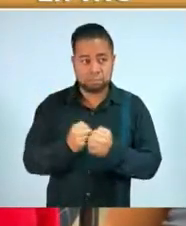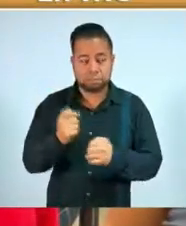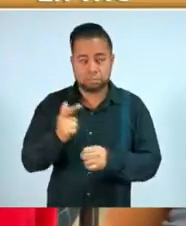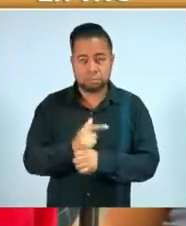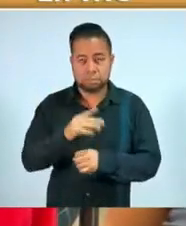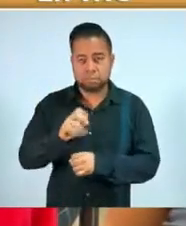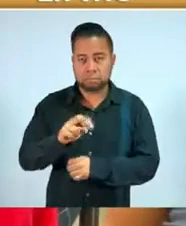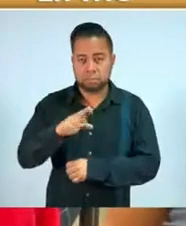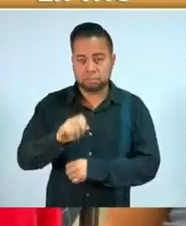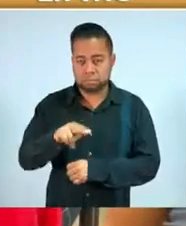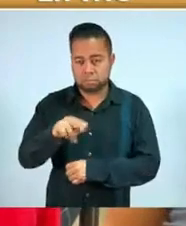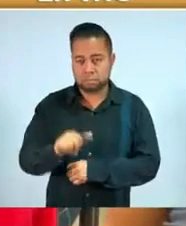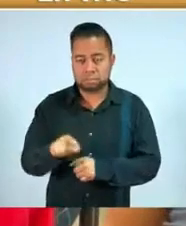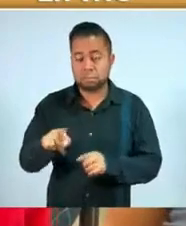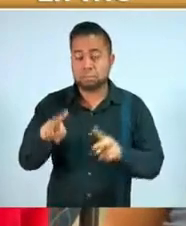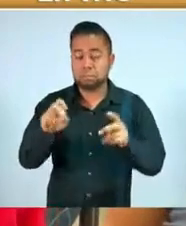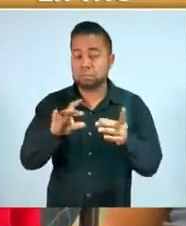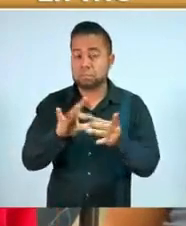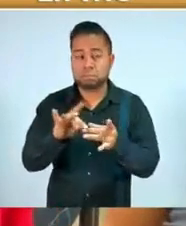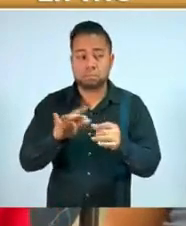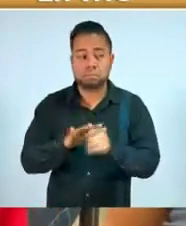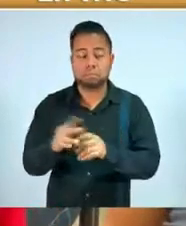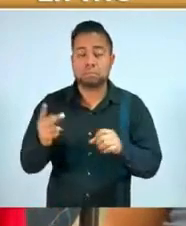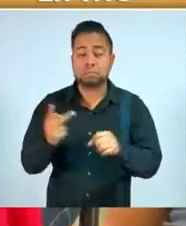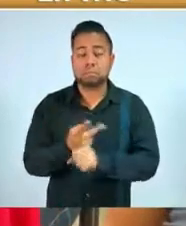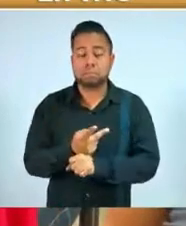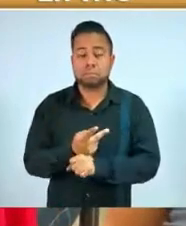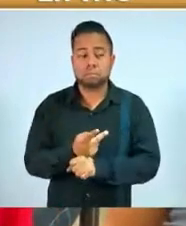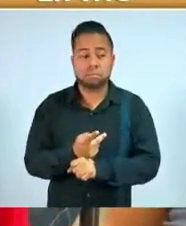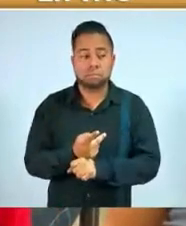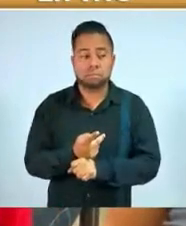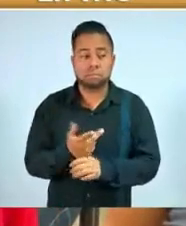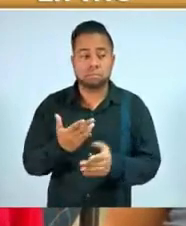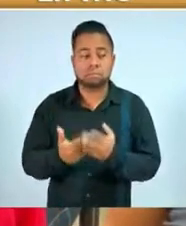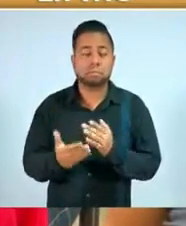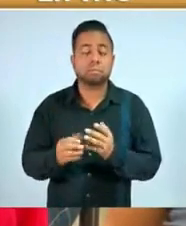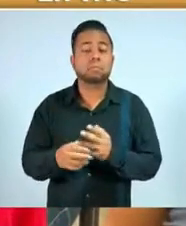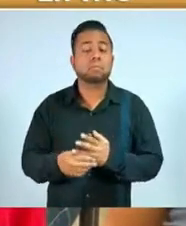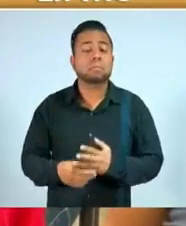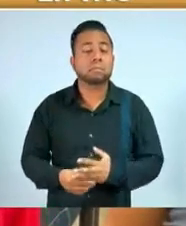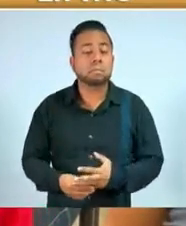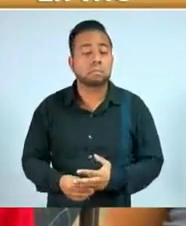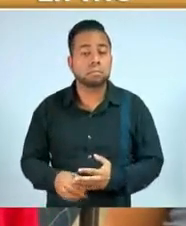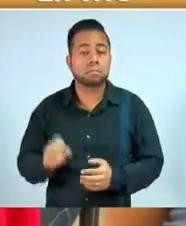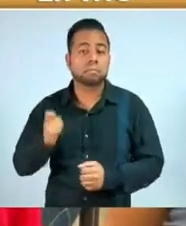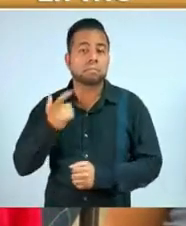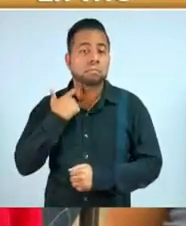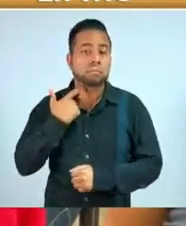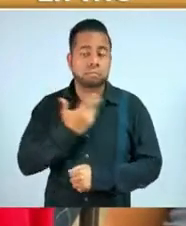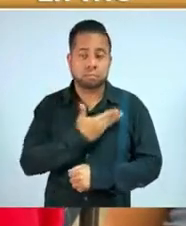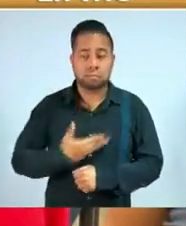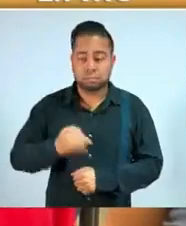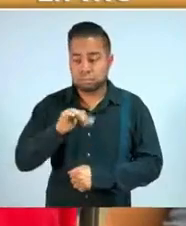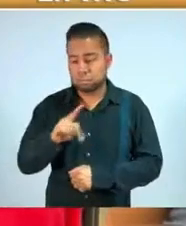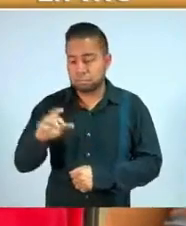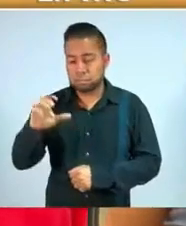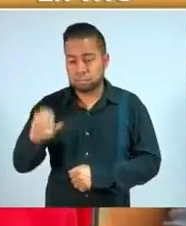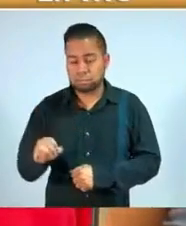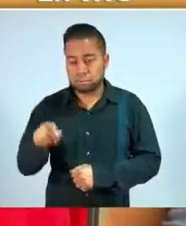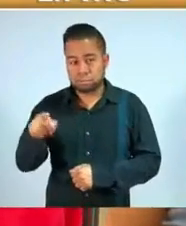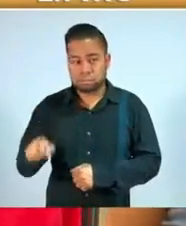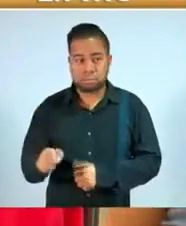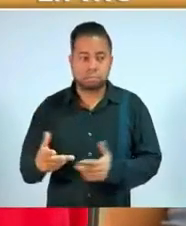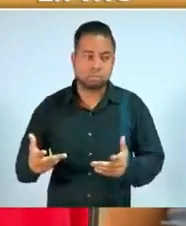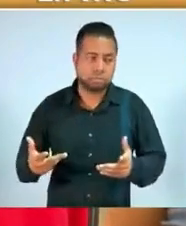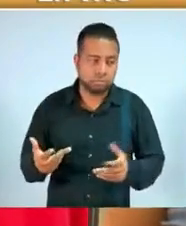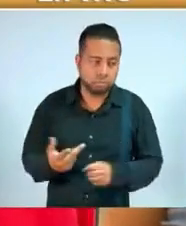Bárcena, se tocó el tema del asunto de la hoy expresidenta del IEPCO, en la cual pues,